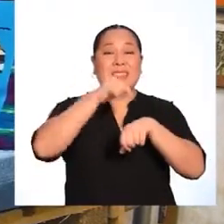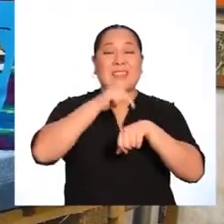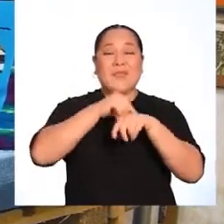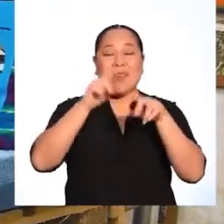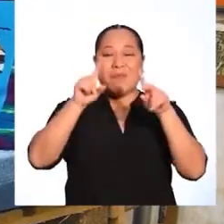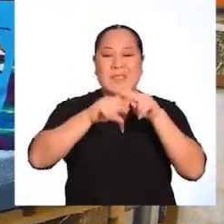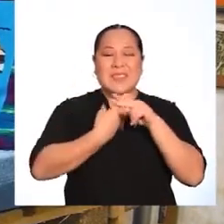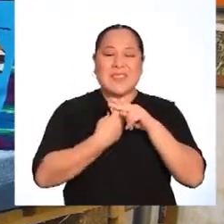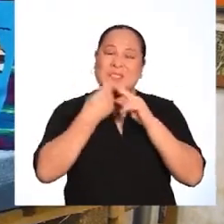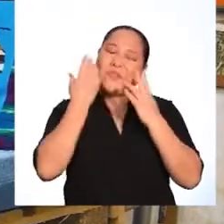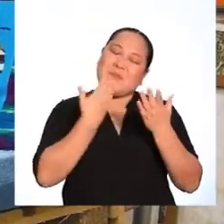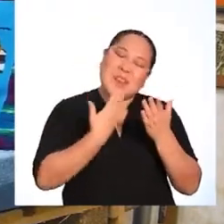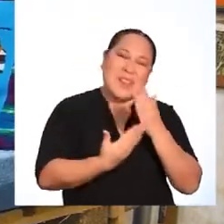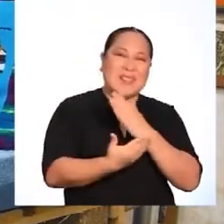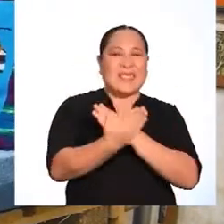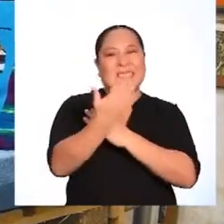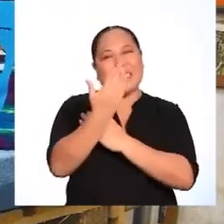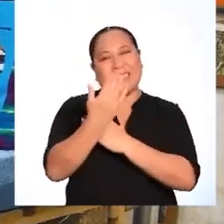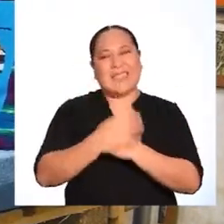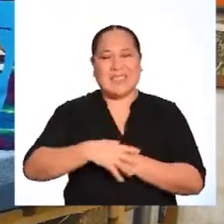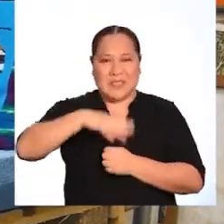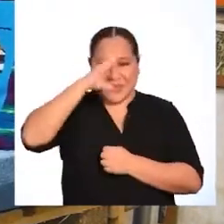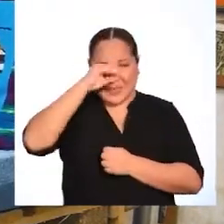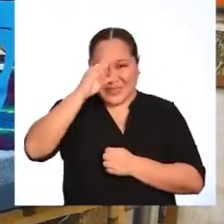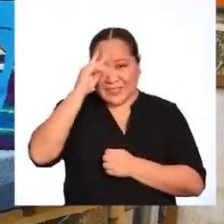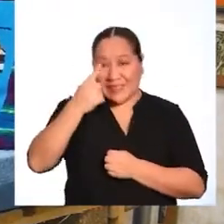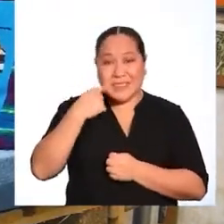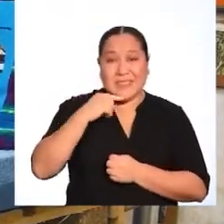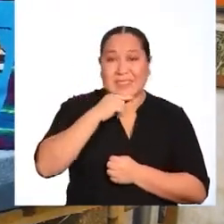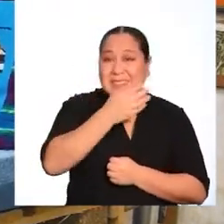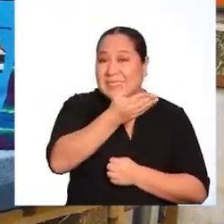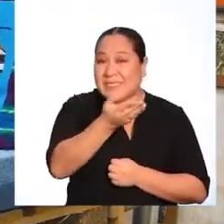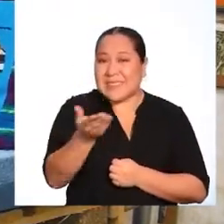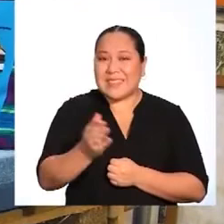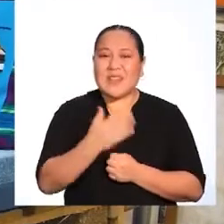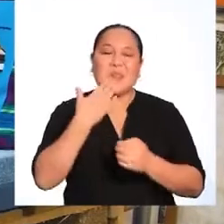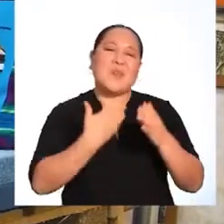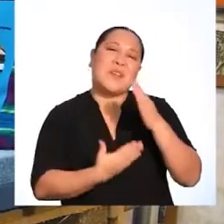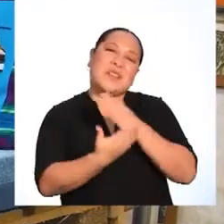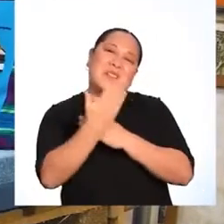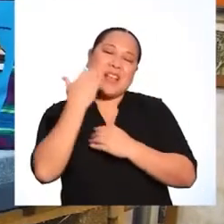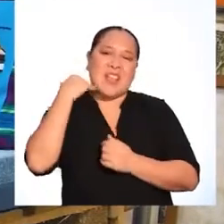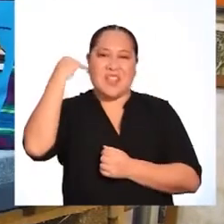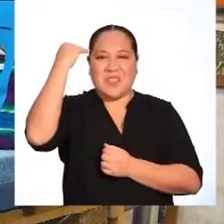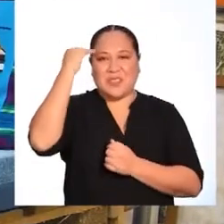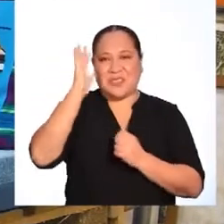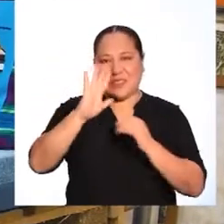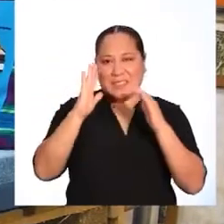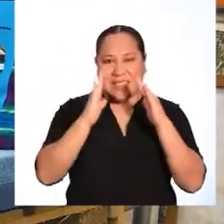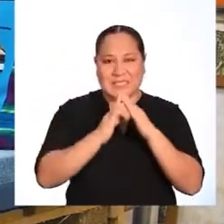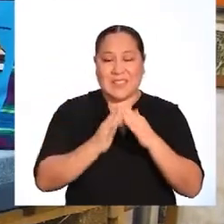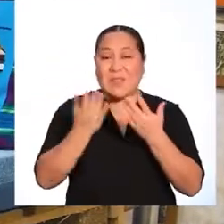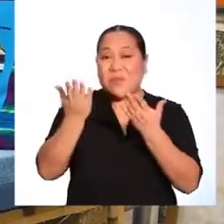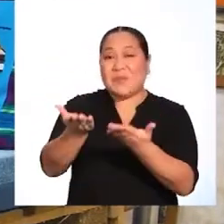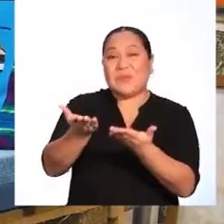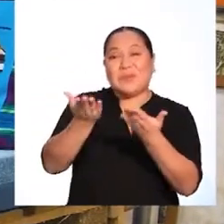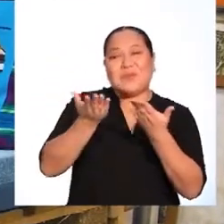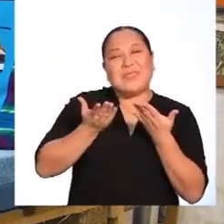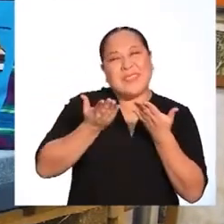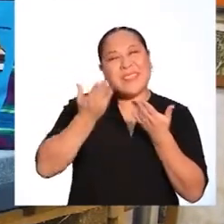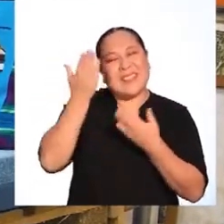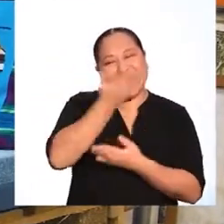empezando muy buenos días niñas y niños muy buenos días adultos en casa